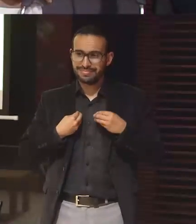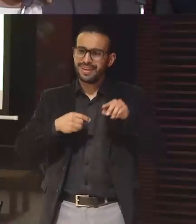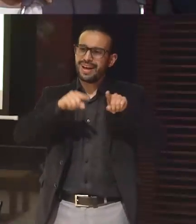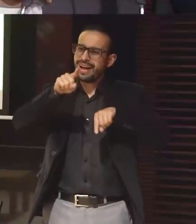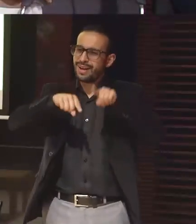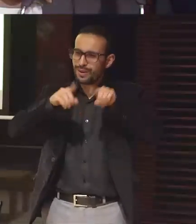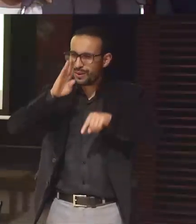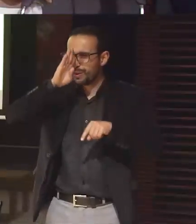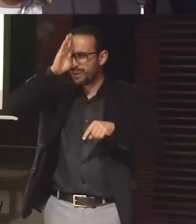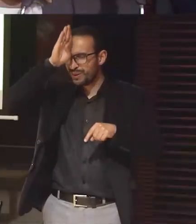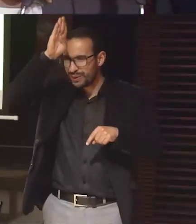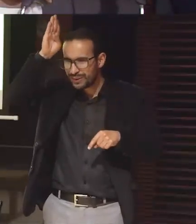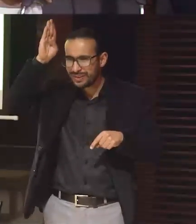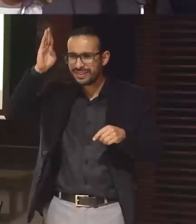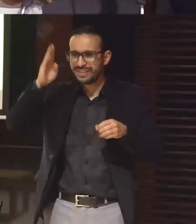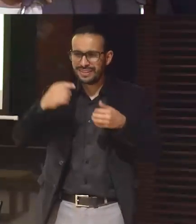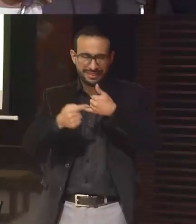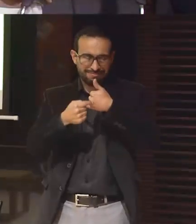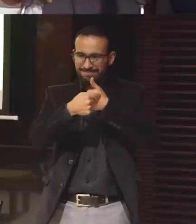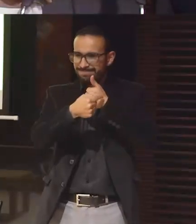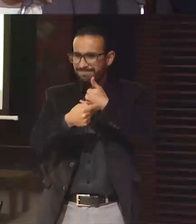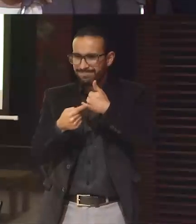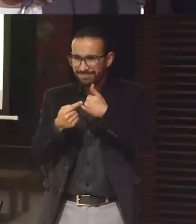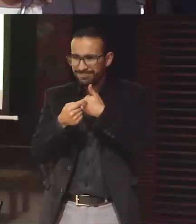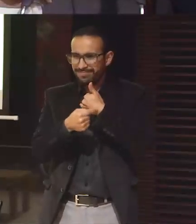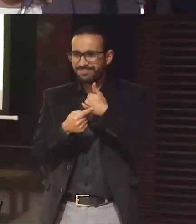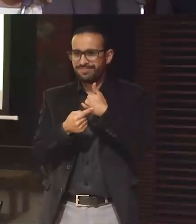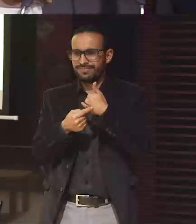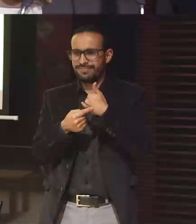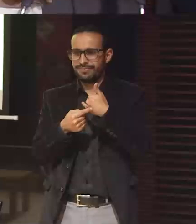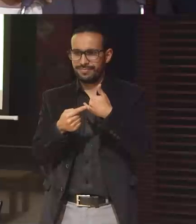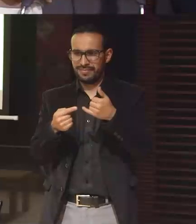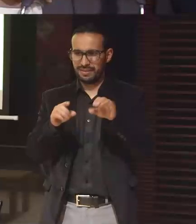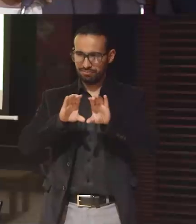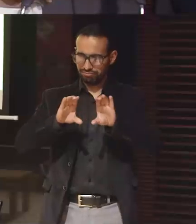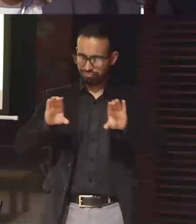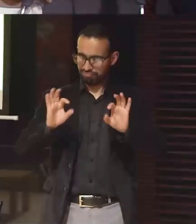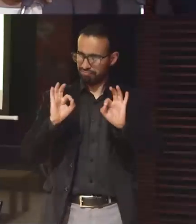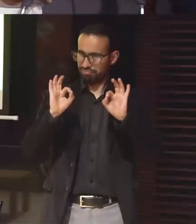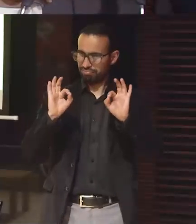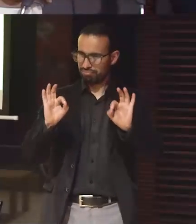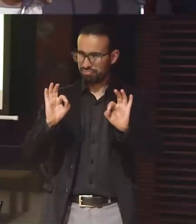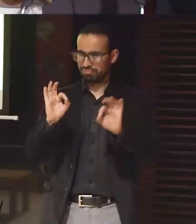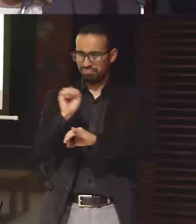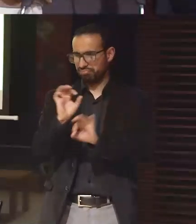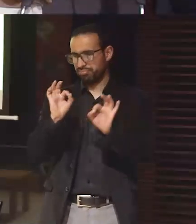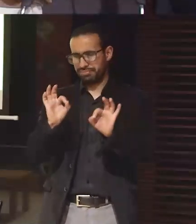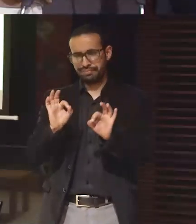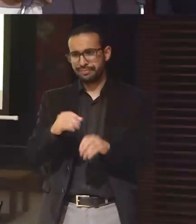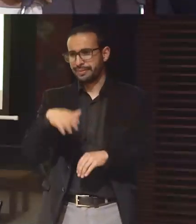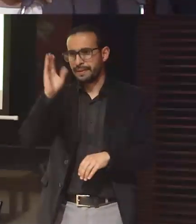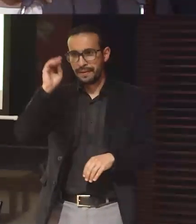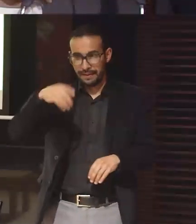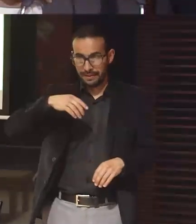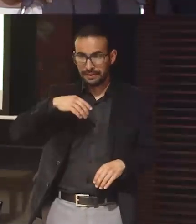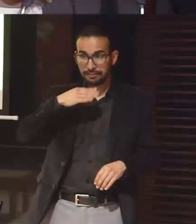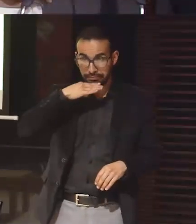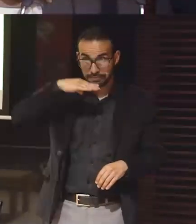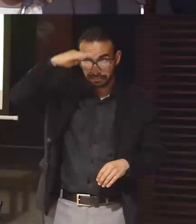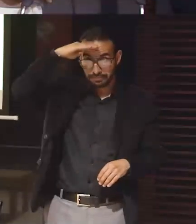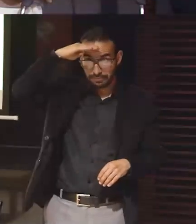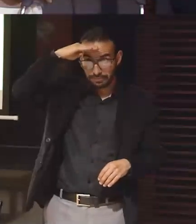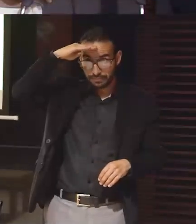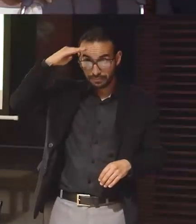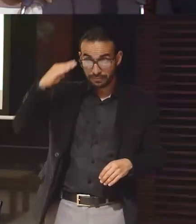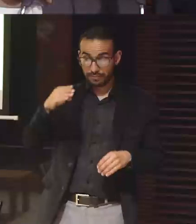en otras ciudades, por ejemplo, de mantener nuestros carros perfectos, ¿no? Uno se monta en Medellín, que es la típica con la que